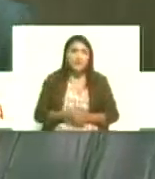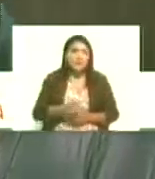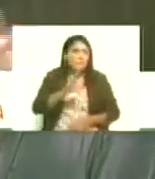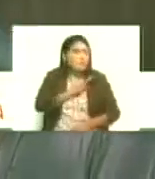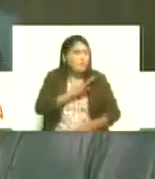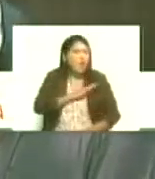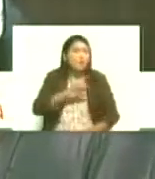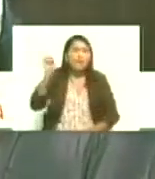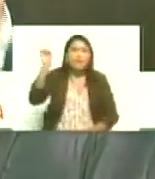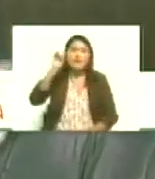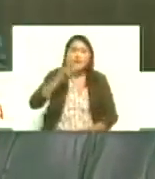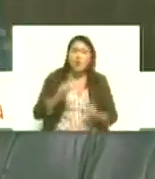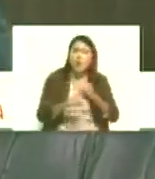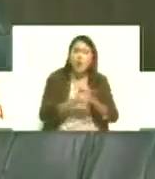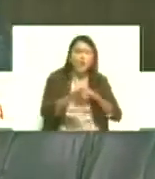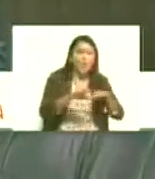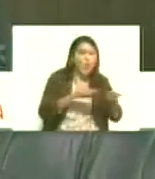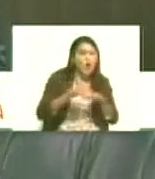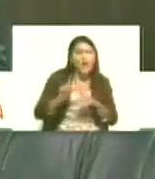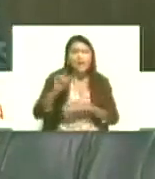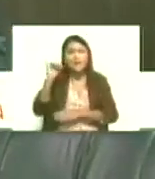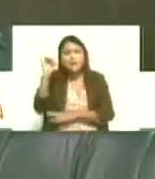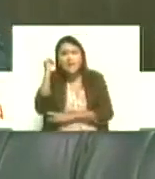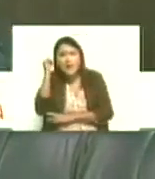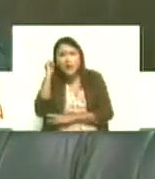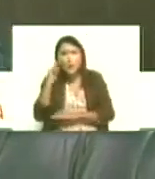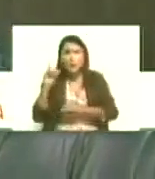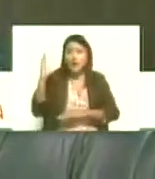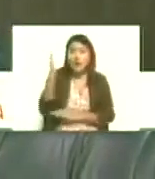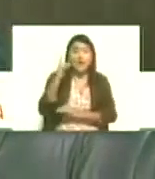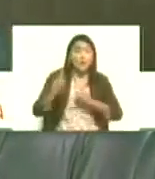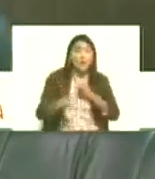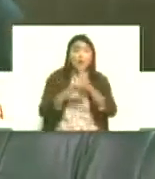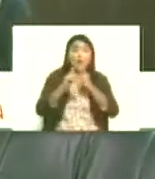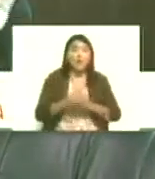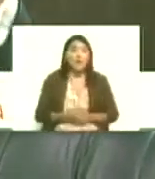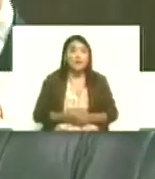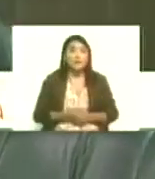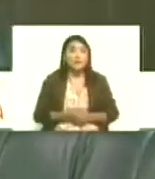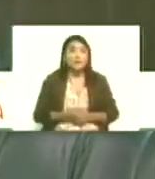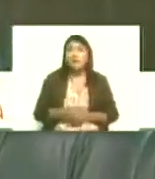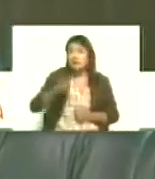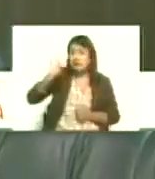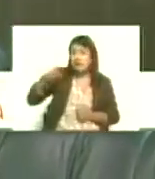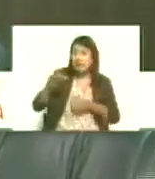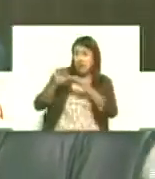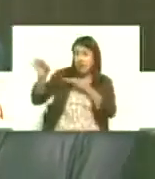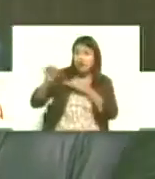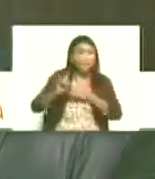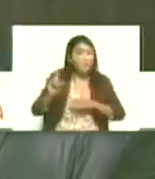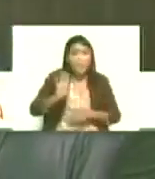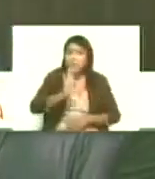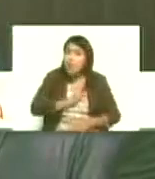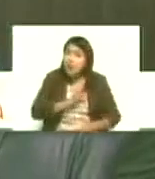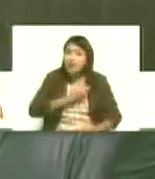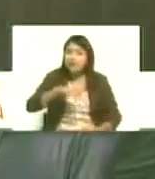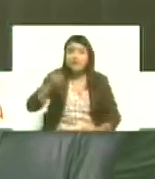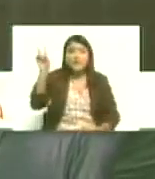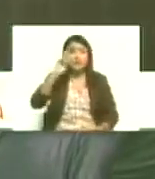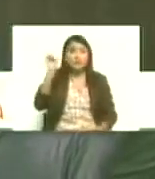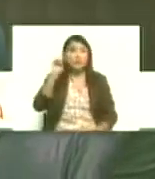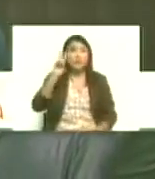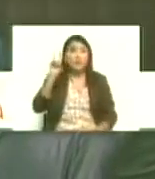venezolano como lo es Cojedes, como lo es Yaracuy, como lo es Lara, porque es que además lo vemos como una cosa lejana. No, el Esequibo es